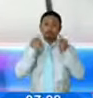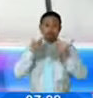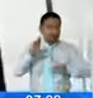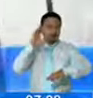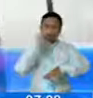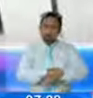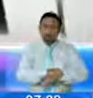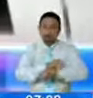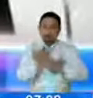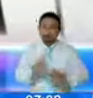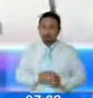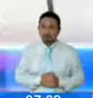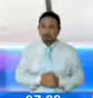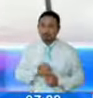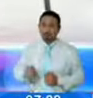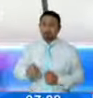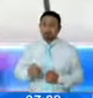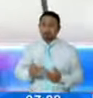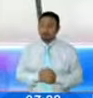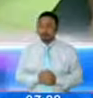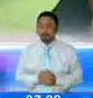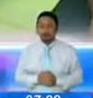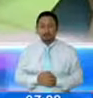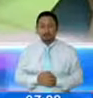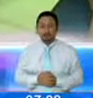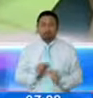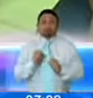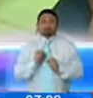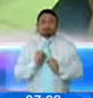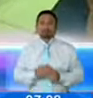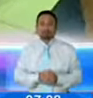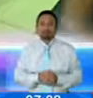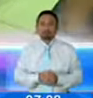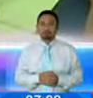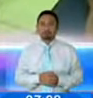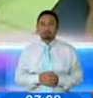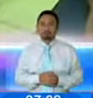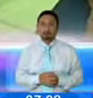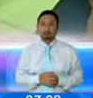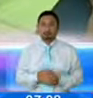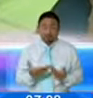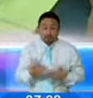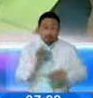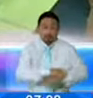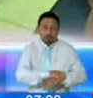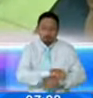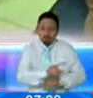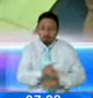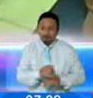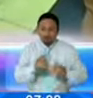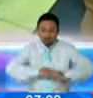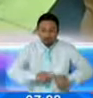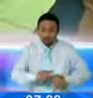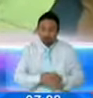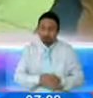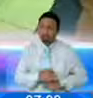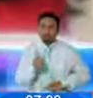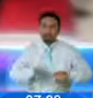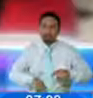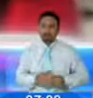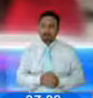Pedro. Estaba asustada prácticamente, pero al mismo tiempo alegre porque lo cogieron para que ya no siga haciéndole daño a nadie